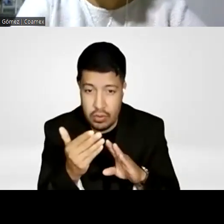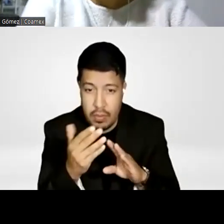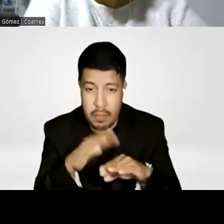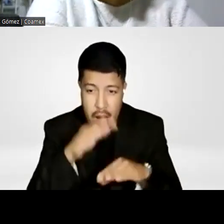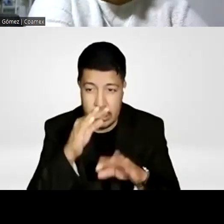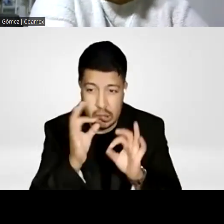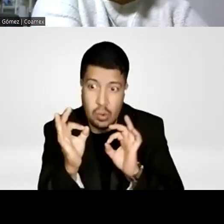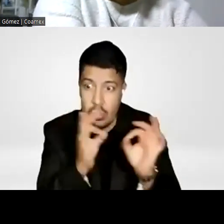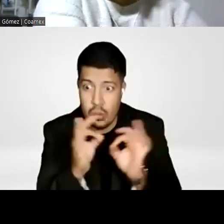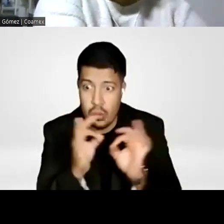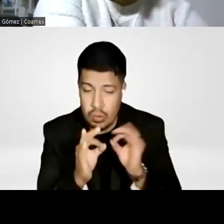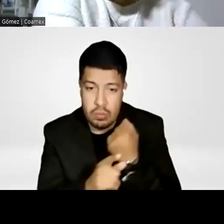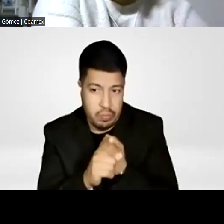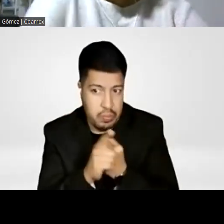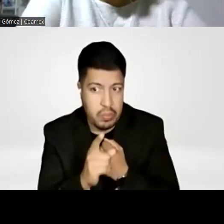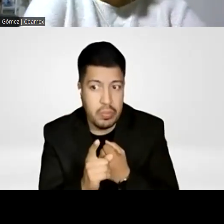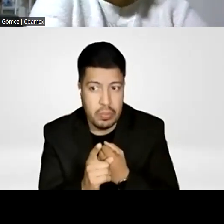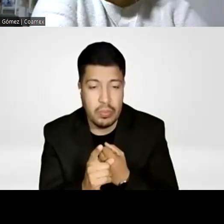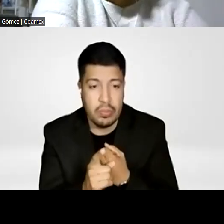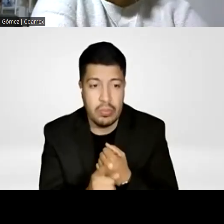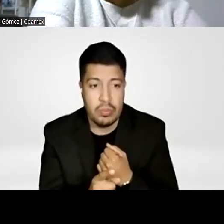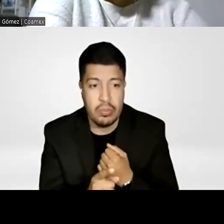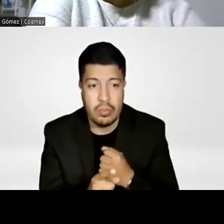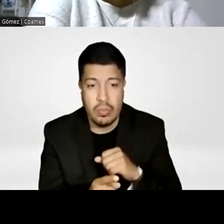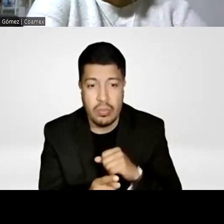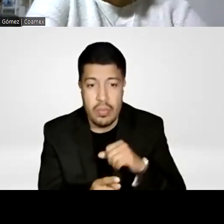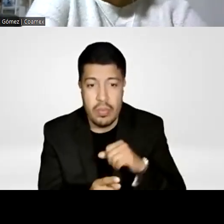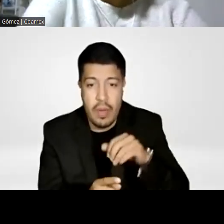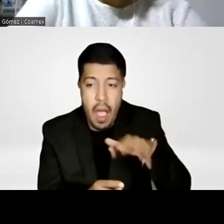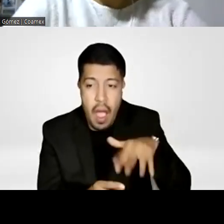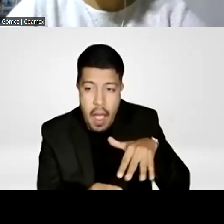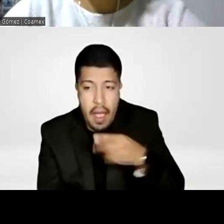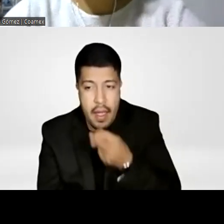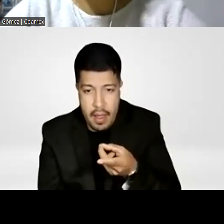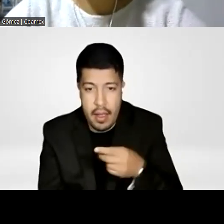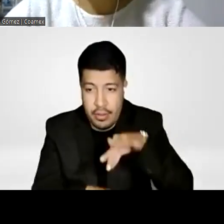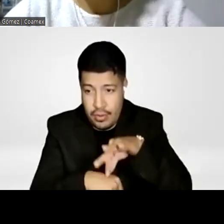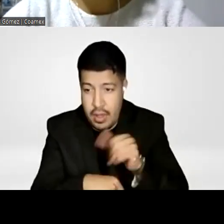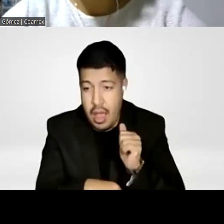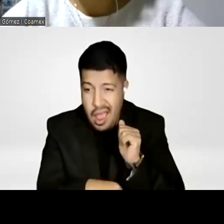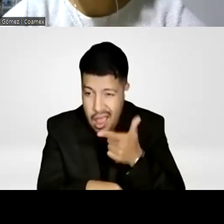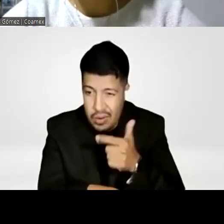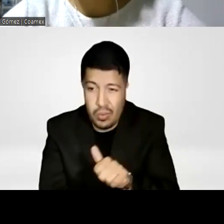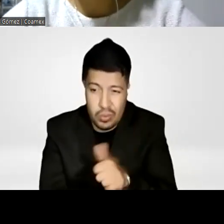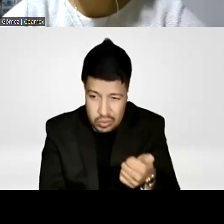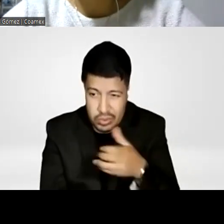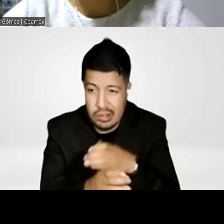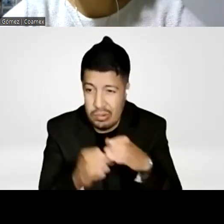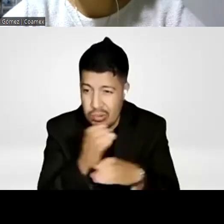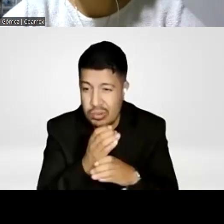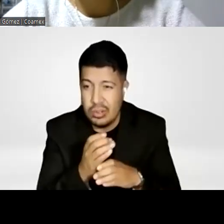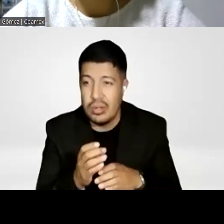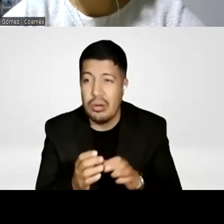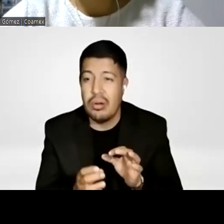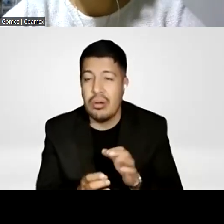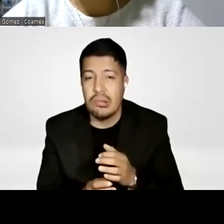su pregunta. Entonces, como bien dice la doctora, pues habría que ver si hay alguna otra